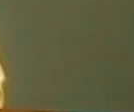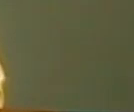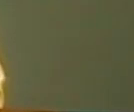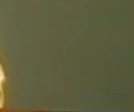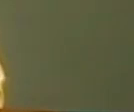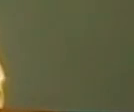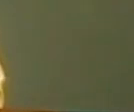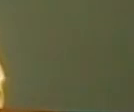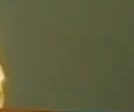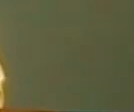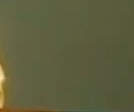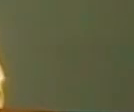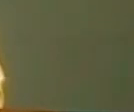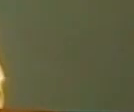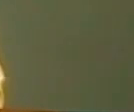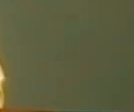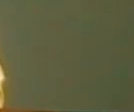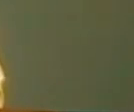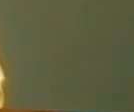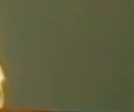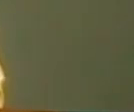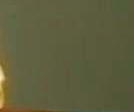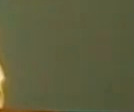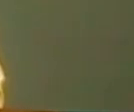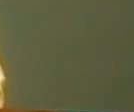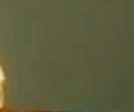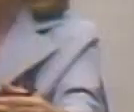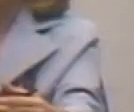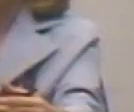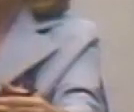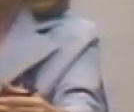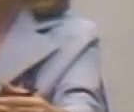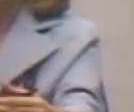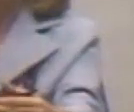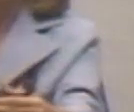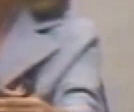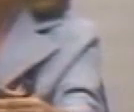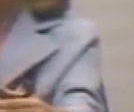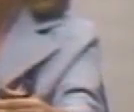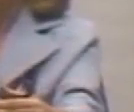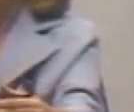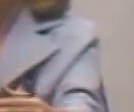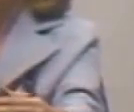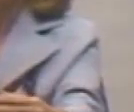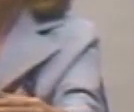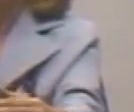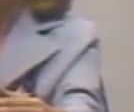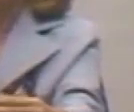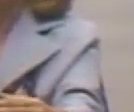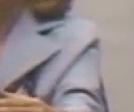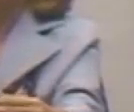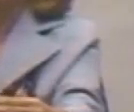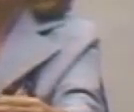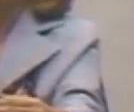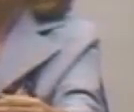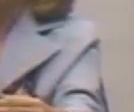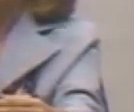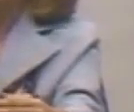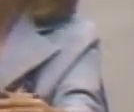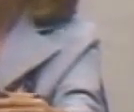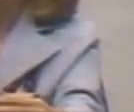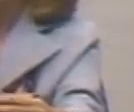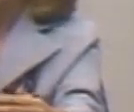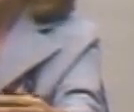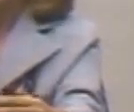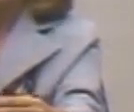de videoconferencia del país era PDVSA. Y entonces la gente se iba a la sede de PDVSA en el Tigre, en